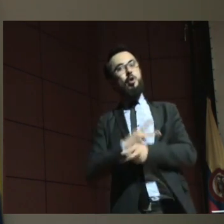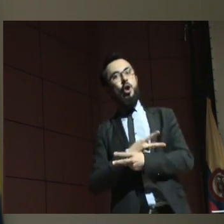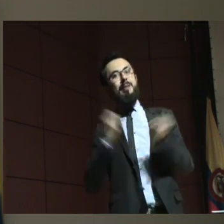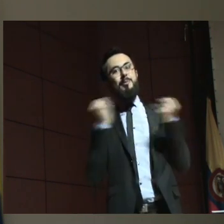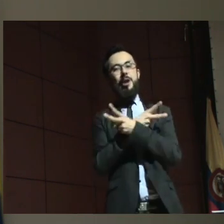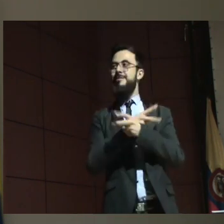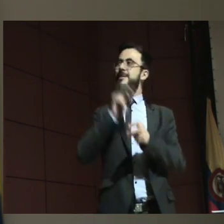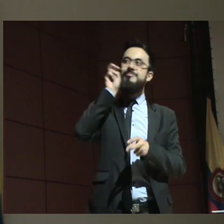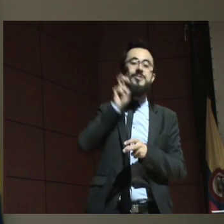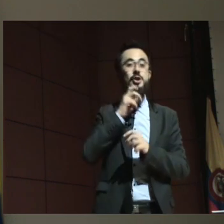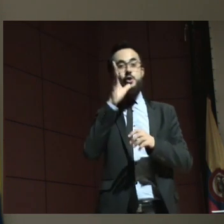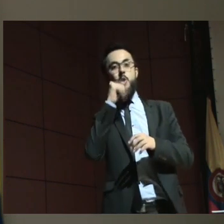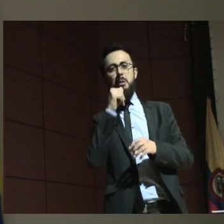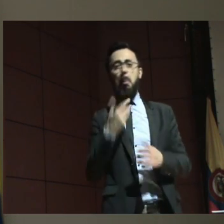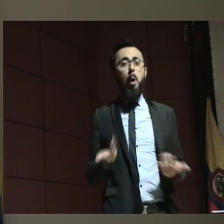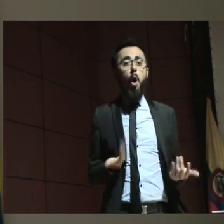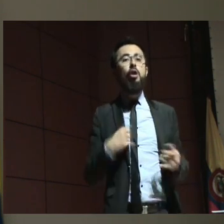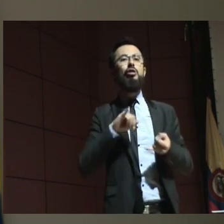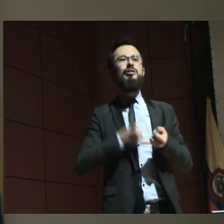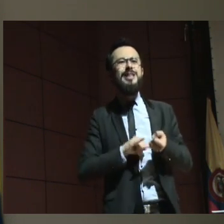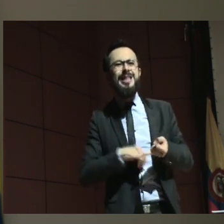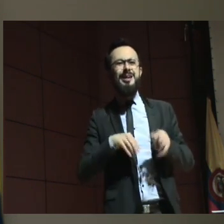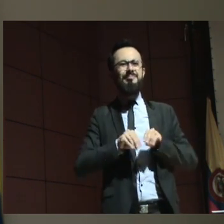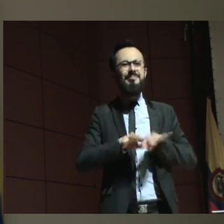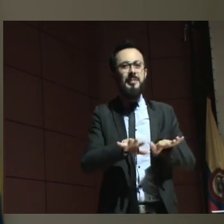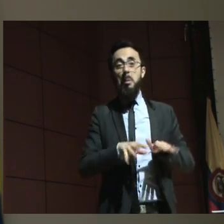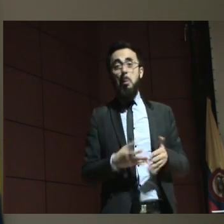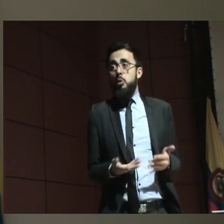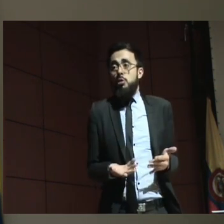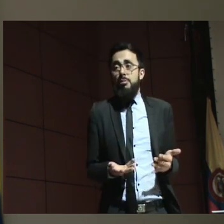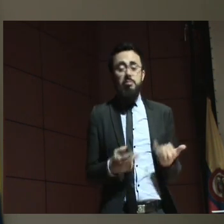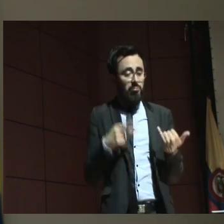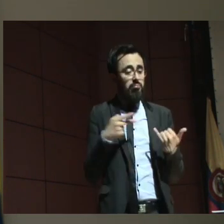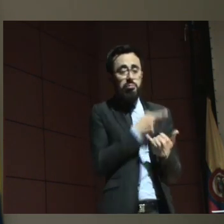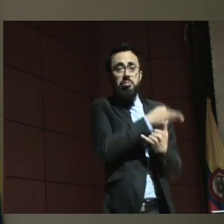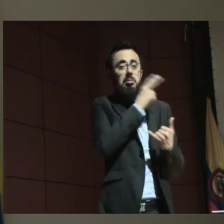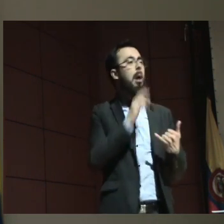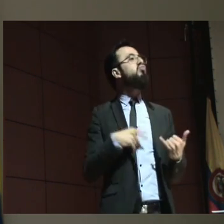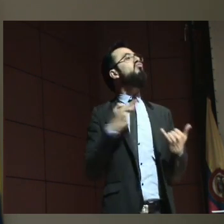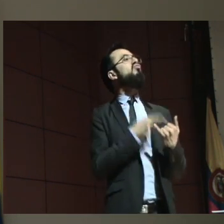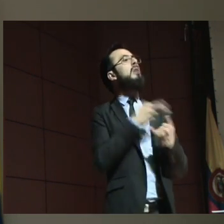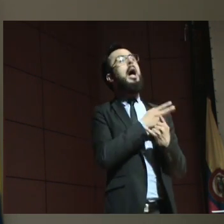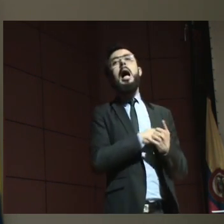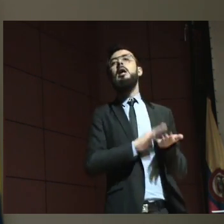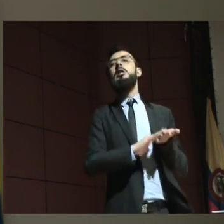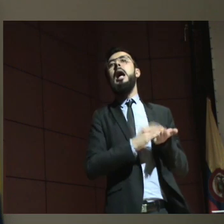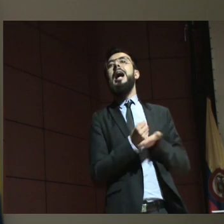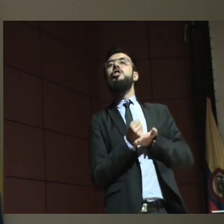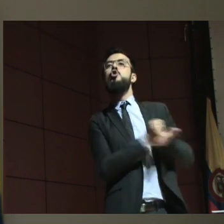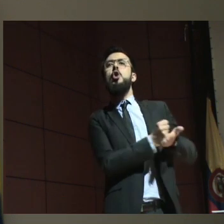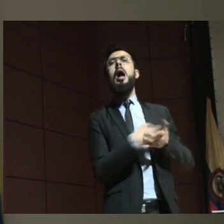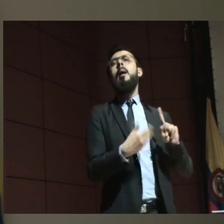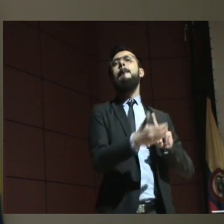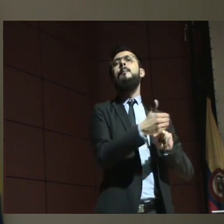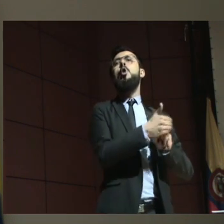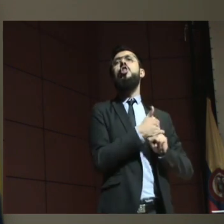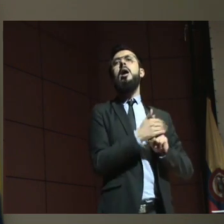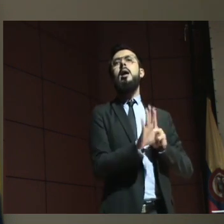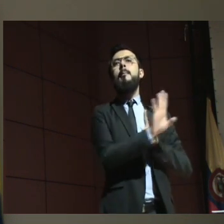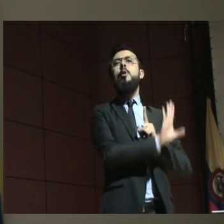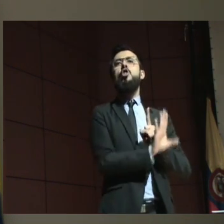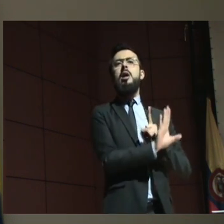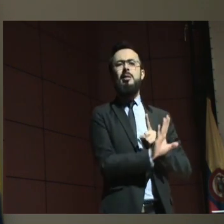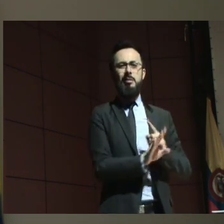las enfermedades de transmisión sexual de ninguna manera. Y sin embargo, seguimos pensando en eso como una forma de protección de las mujeres con discapacidad, un